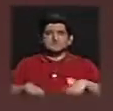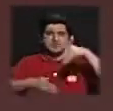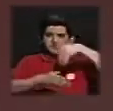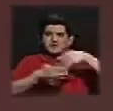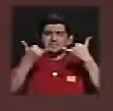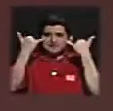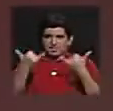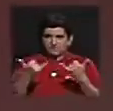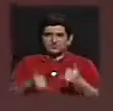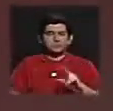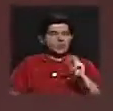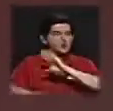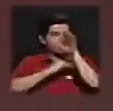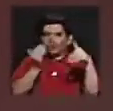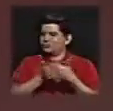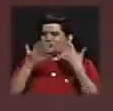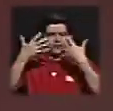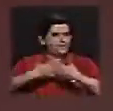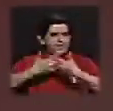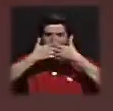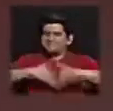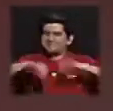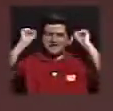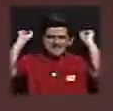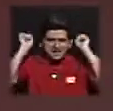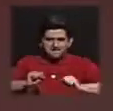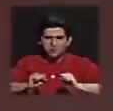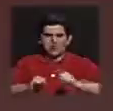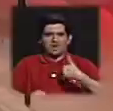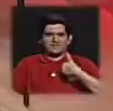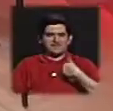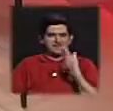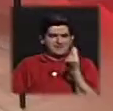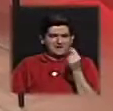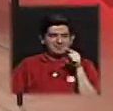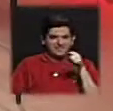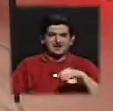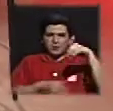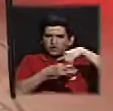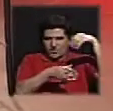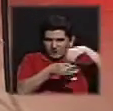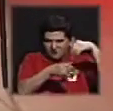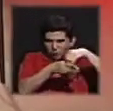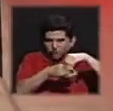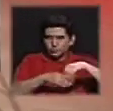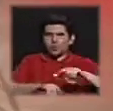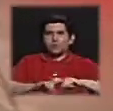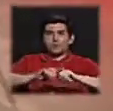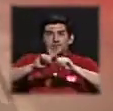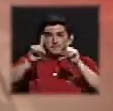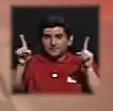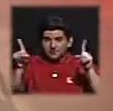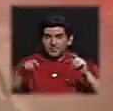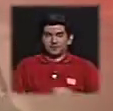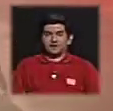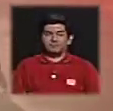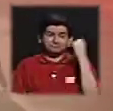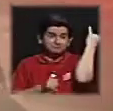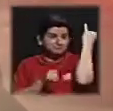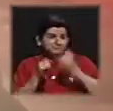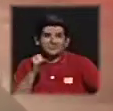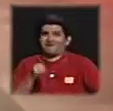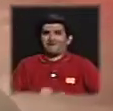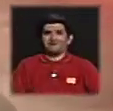registrados, no es que cualquier empresa puede llegar a recibir los fondos de Fonatel, pero que al